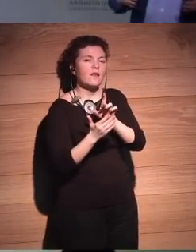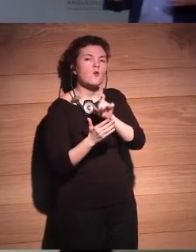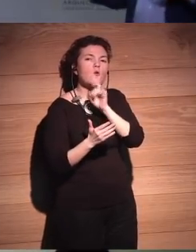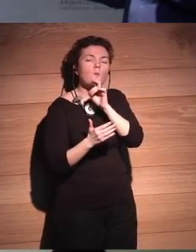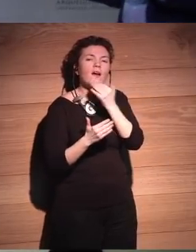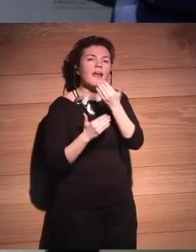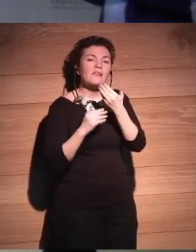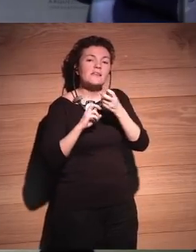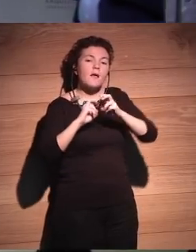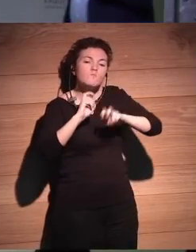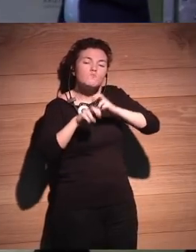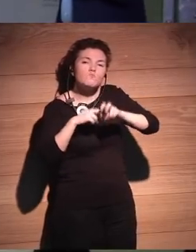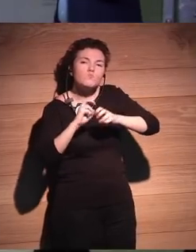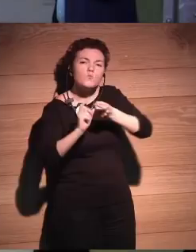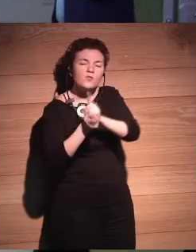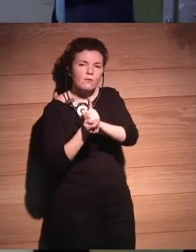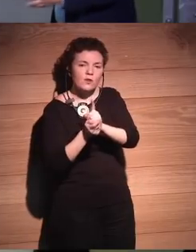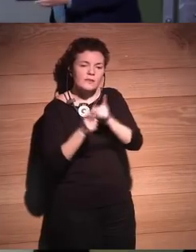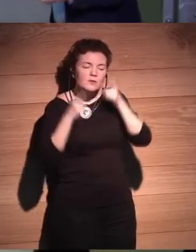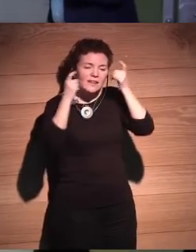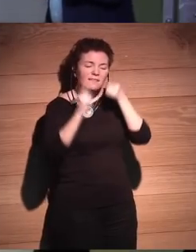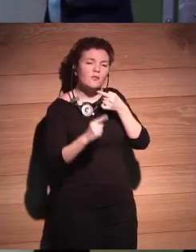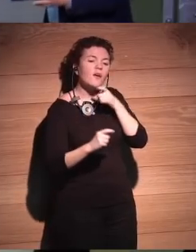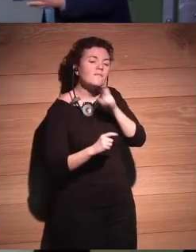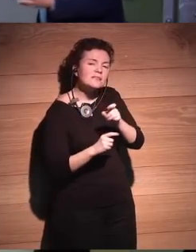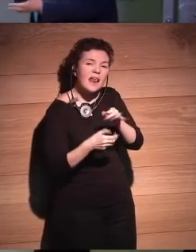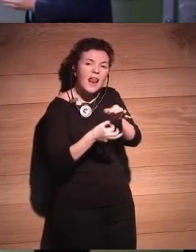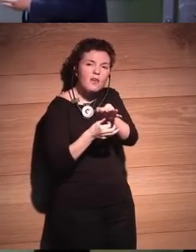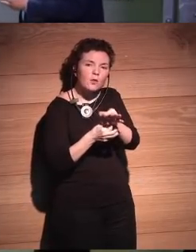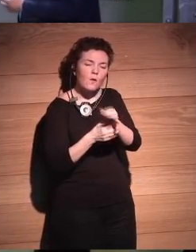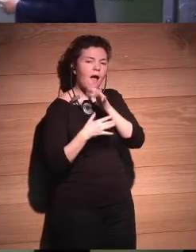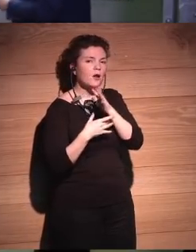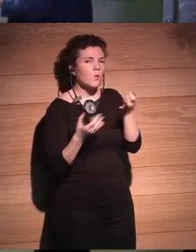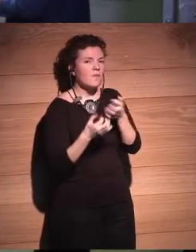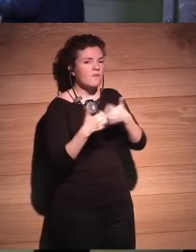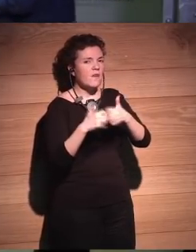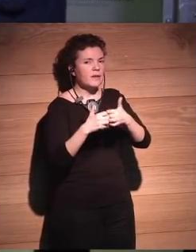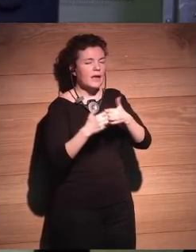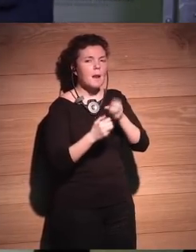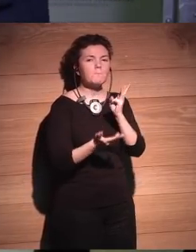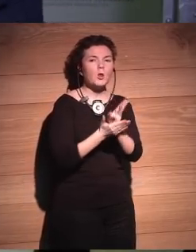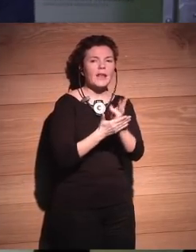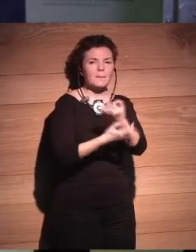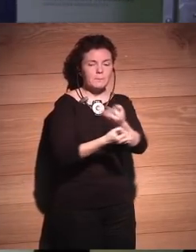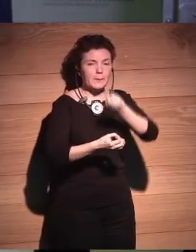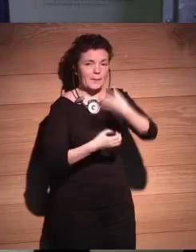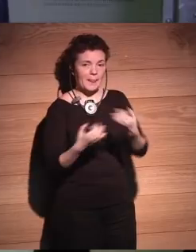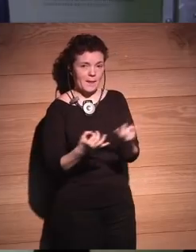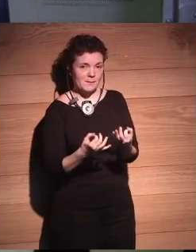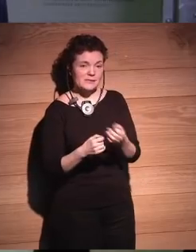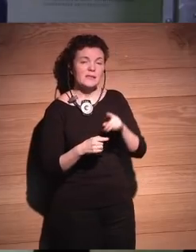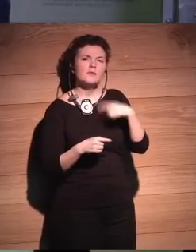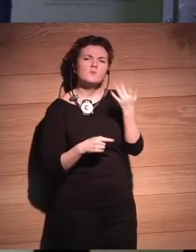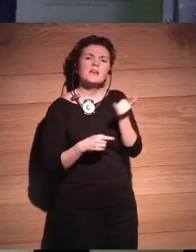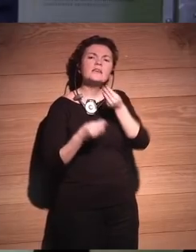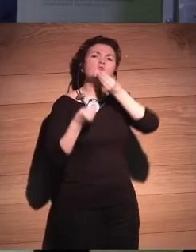esta mutación. Estamos tratando de decirle a la célula, pues oye, ahora tienes que fabricar la proteína adecuada. Y después